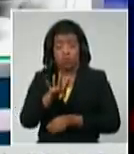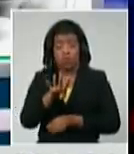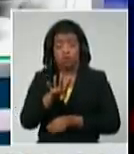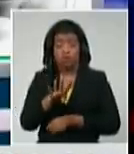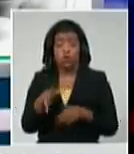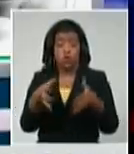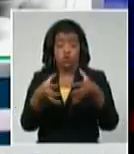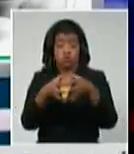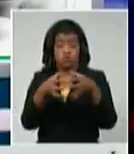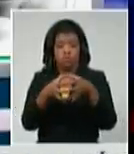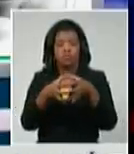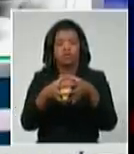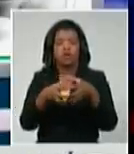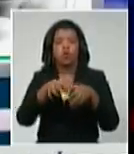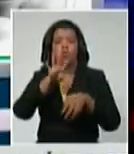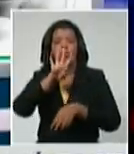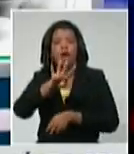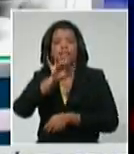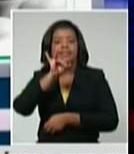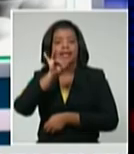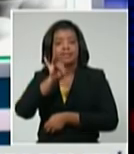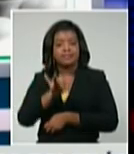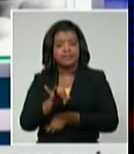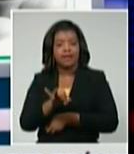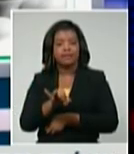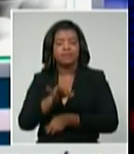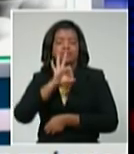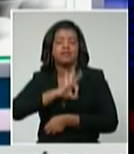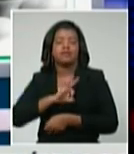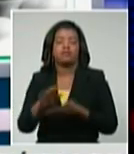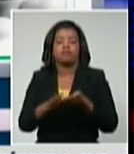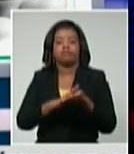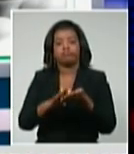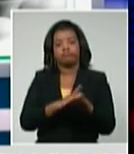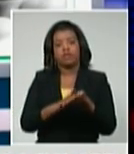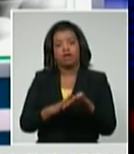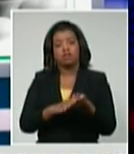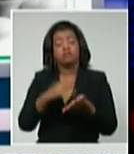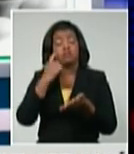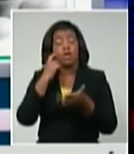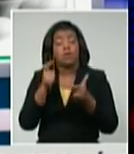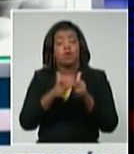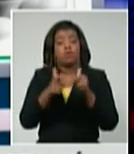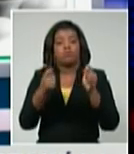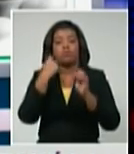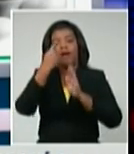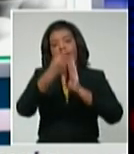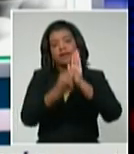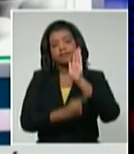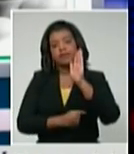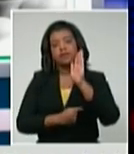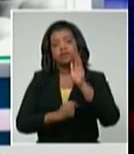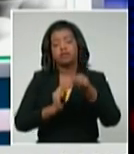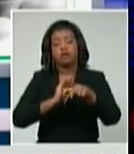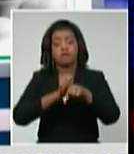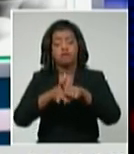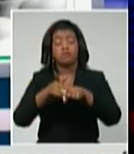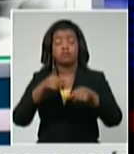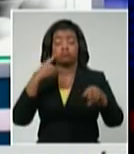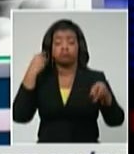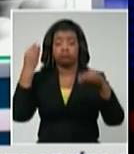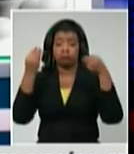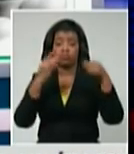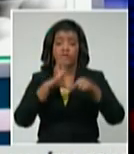total 47 son asintomáticos, lo que sigue siendo una característica preocupante de la